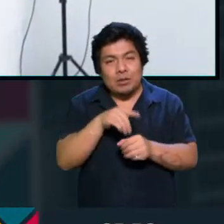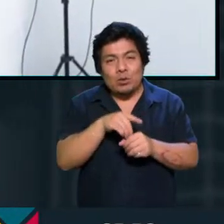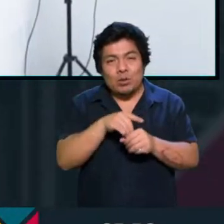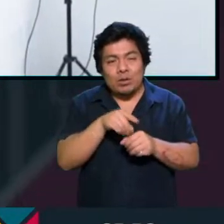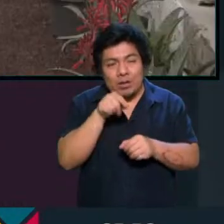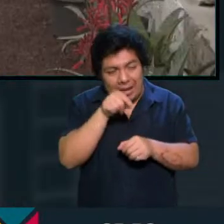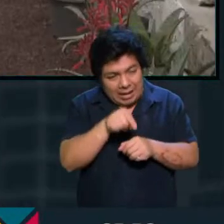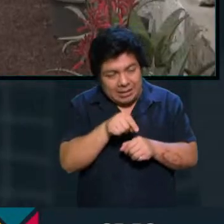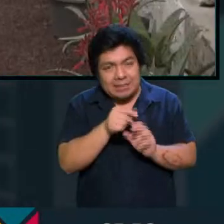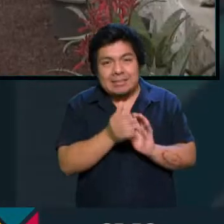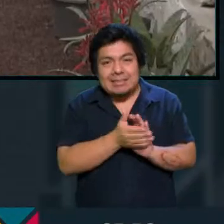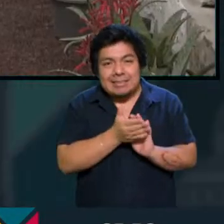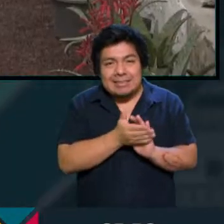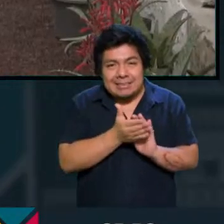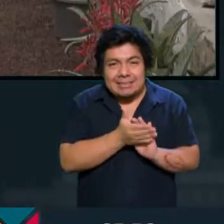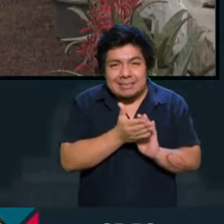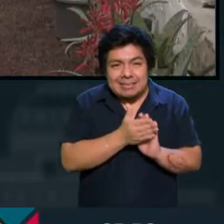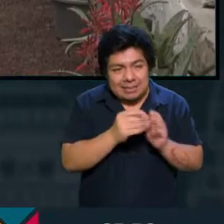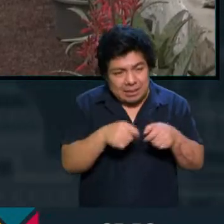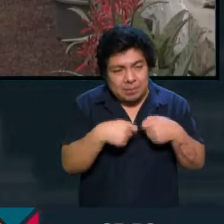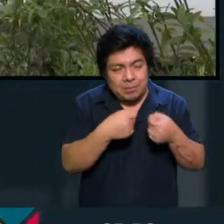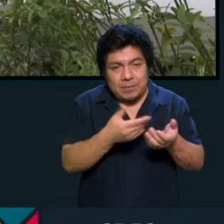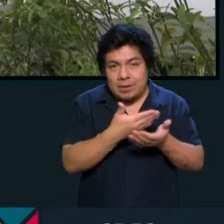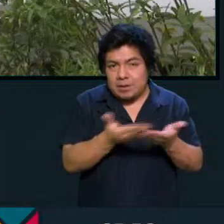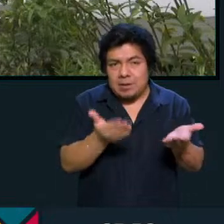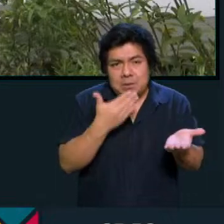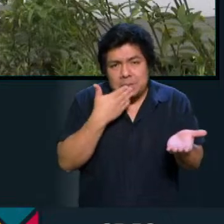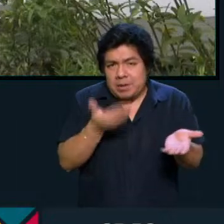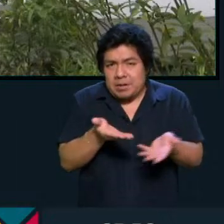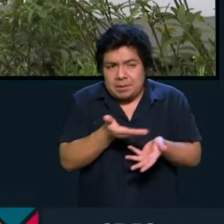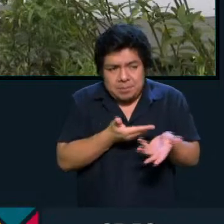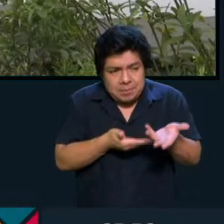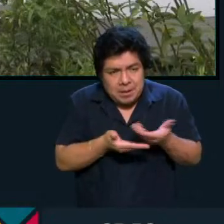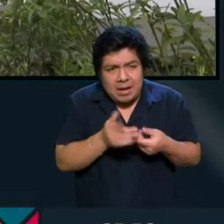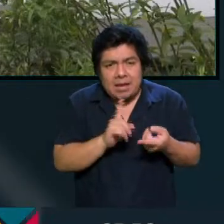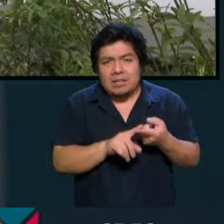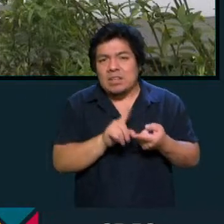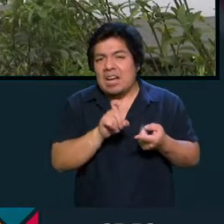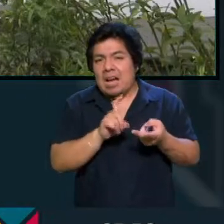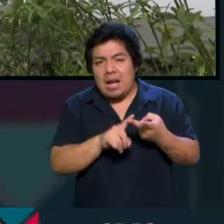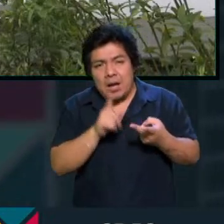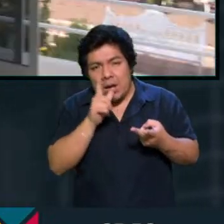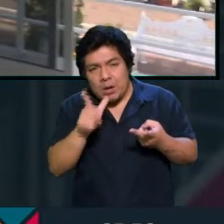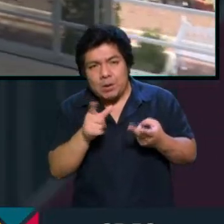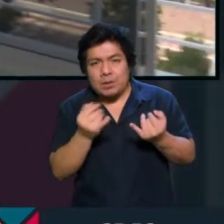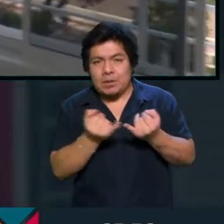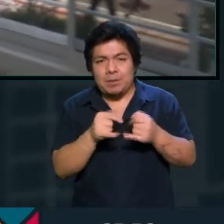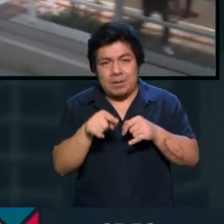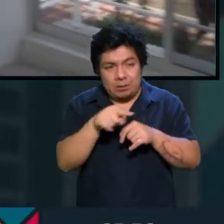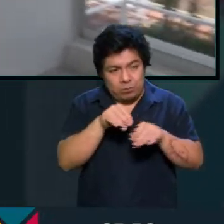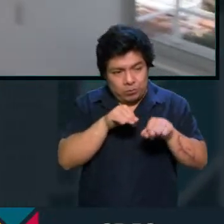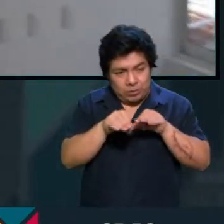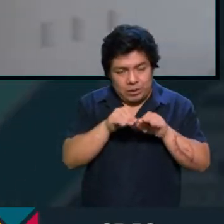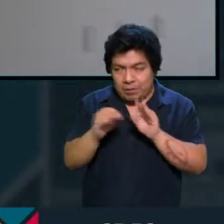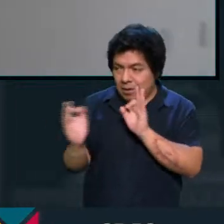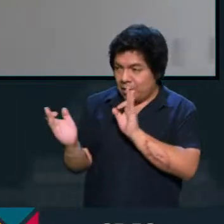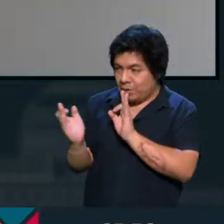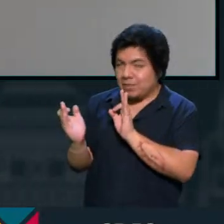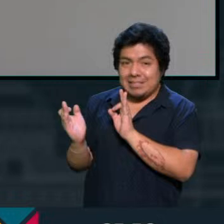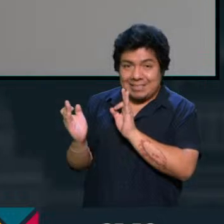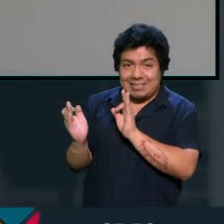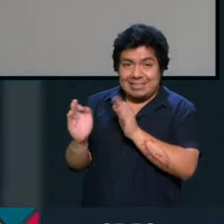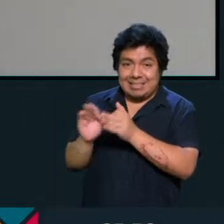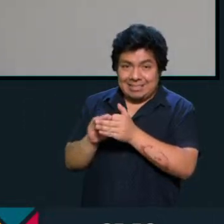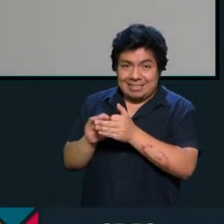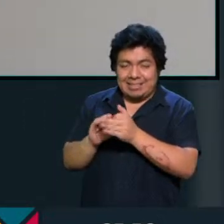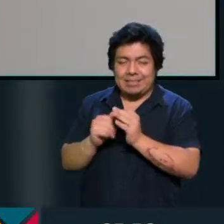lugares que, como tú lo dices, tengan acceso a todos los servicios básicos y que además estén cerca de los centros de trabajo. Entonces, por eso